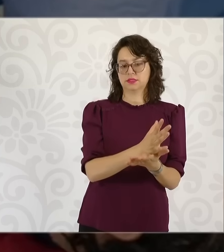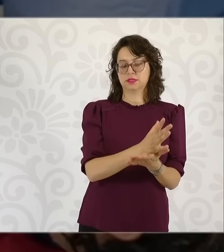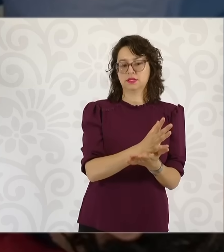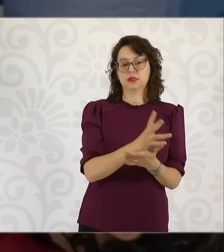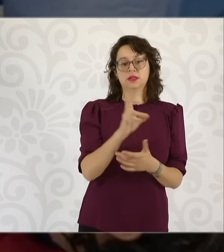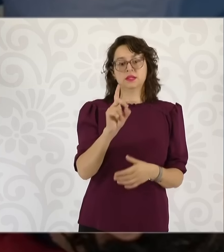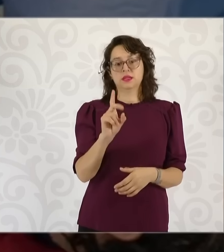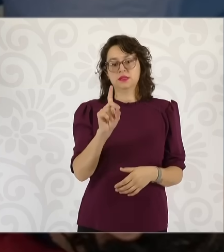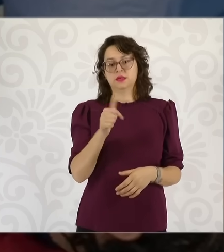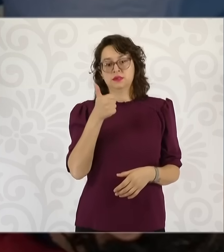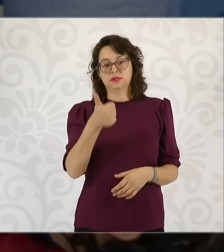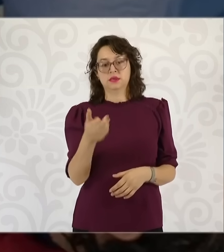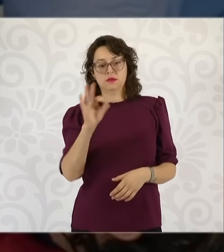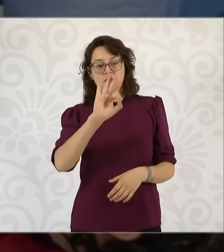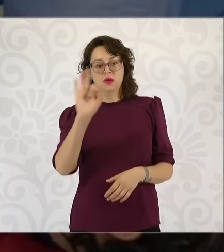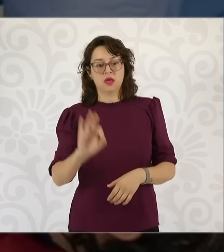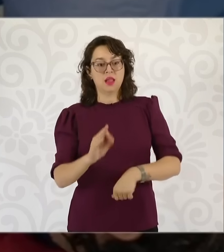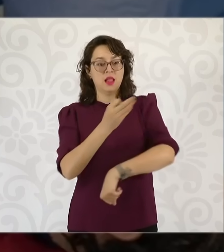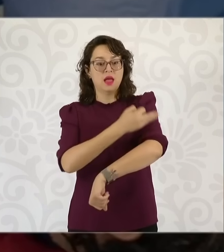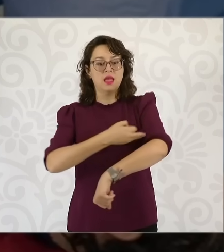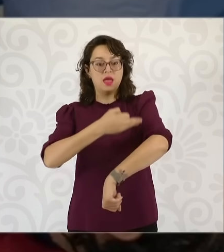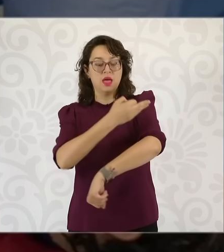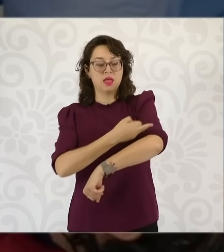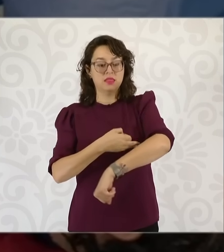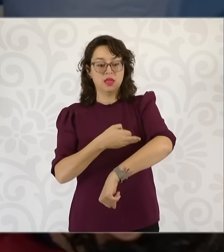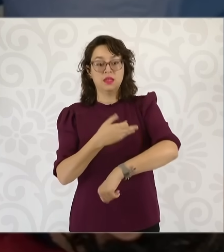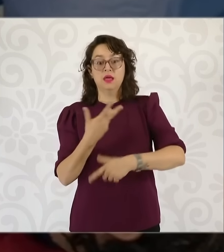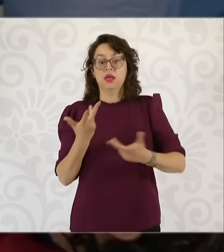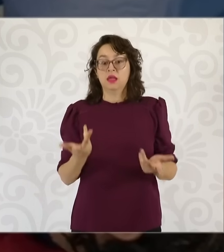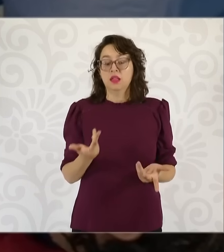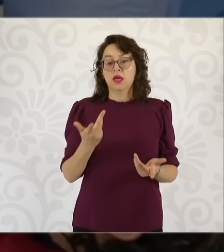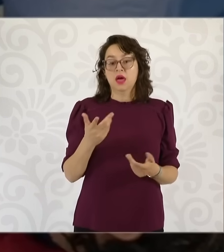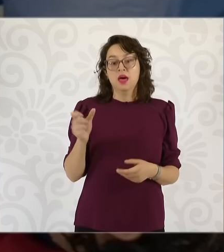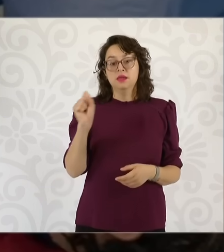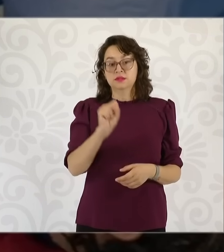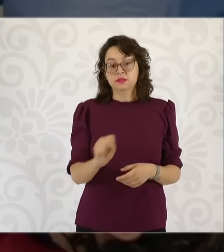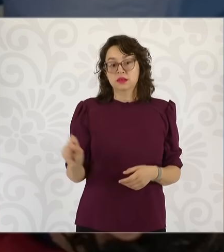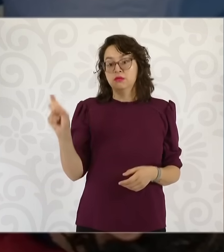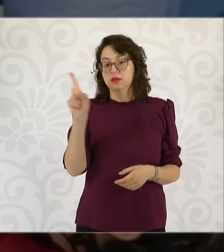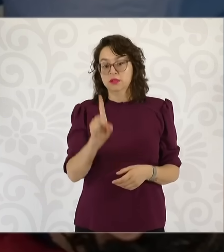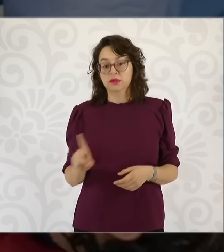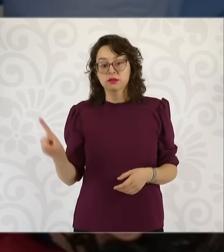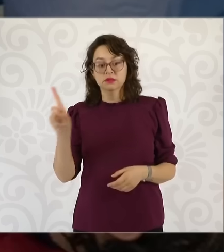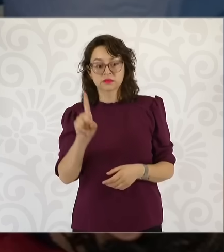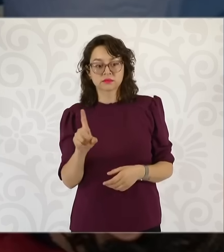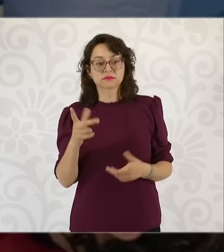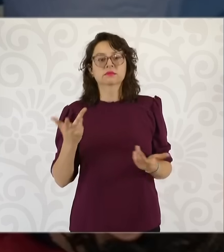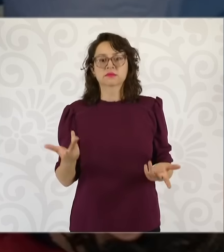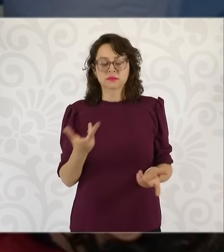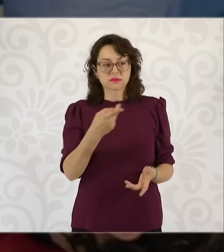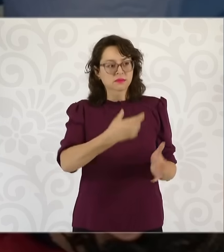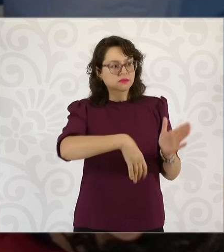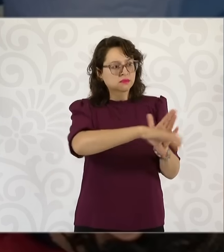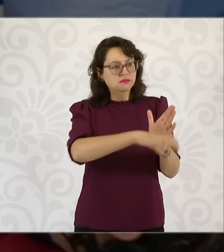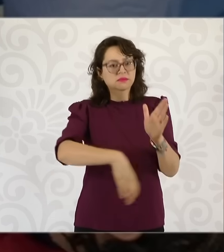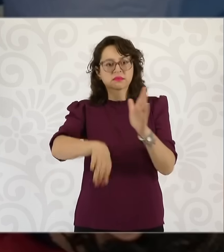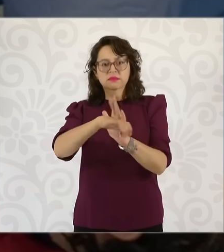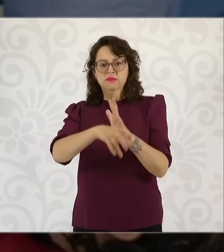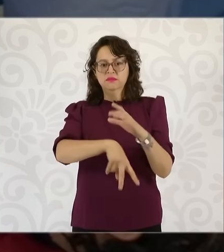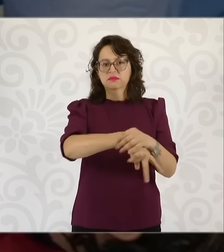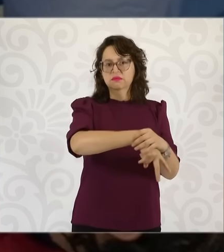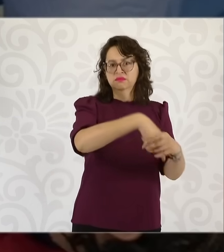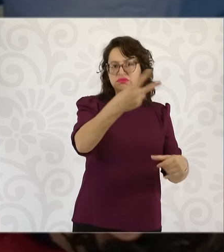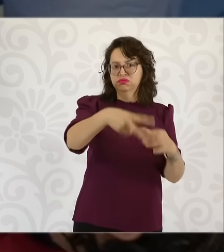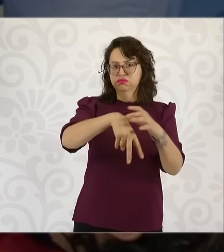matutino, 36% en el vespertino. Y otro elemento importante, los fines de semana, los consultorios ahí están, entonces se están